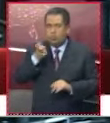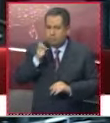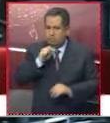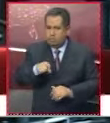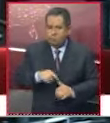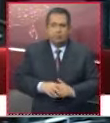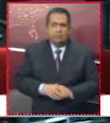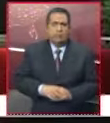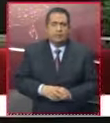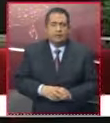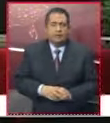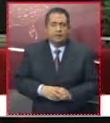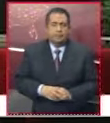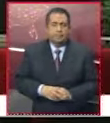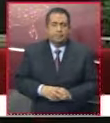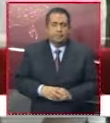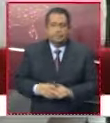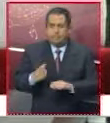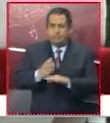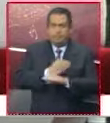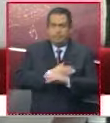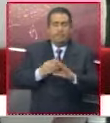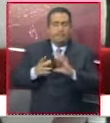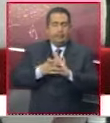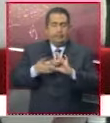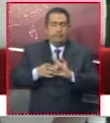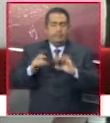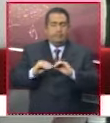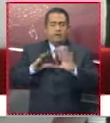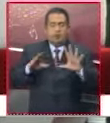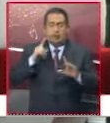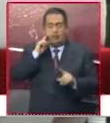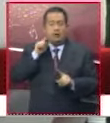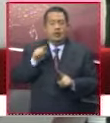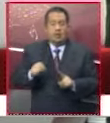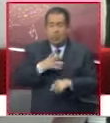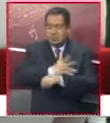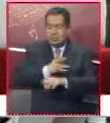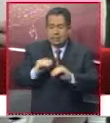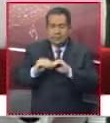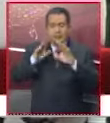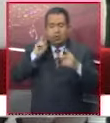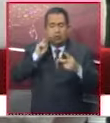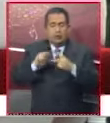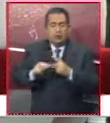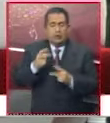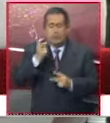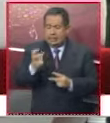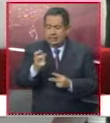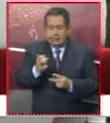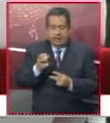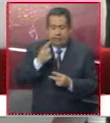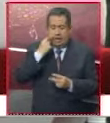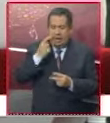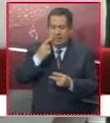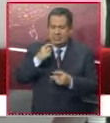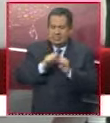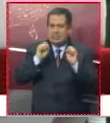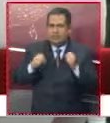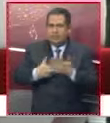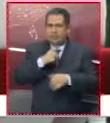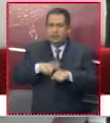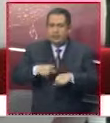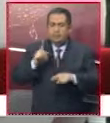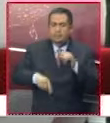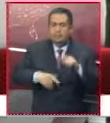Ya hemos planteado la necesidad de hacer concurrir bien el Sistema Nacional de Transparencia y Rendición de Cuentas con el Sistema Nacional Anticorrupción,